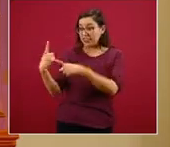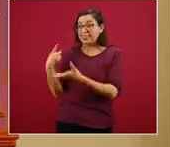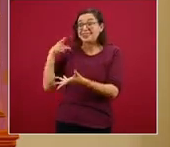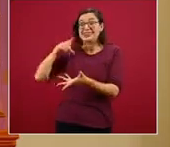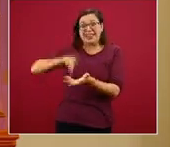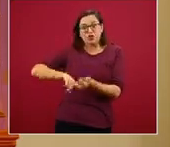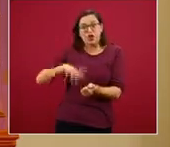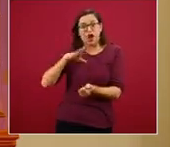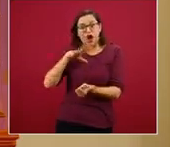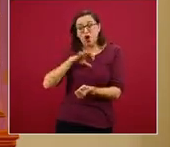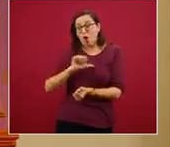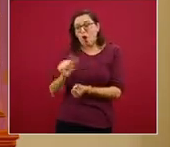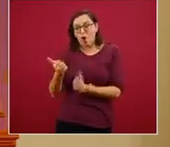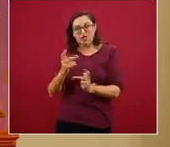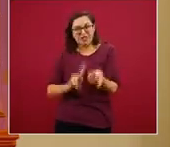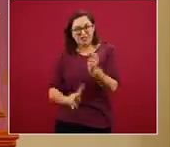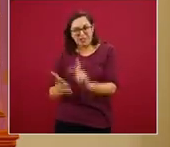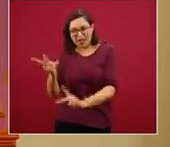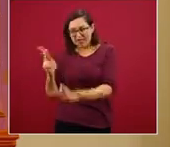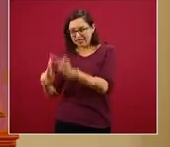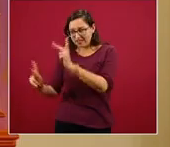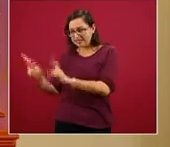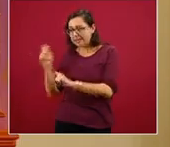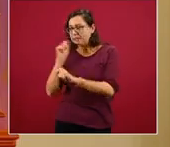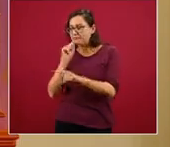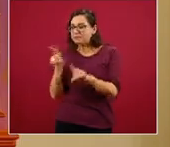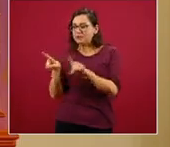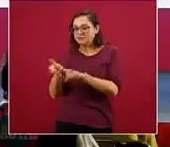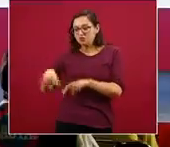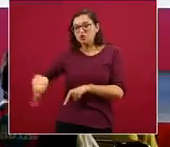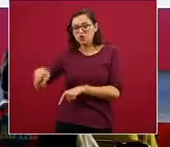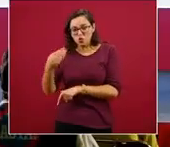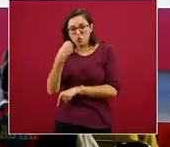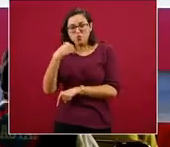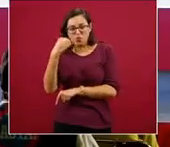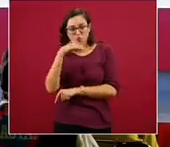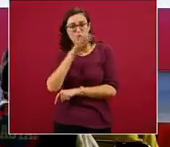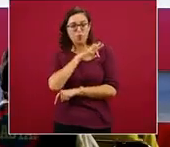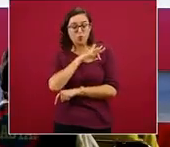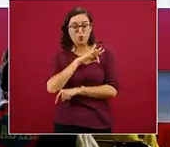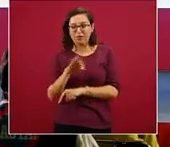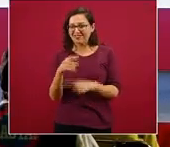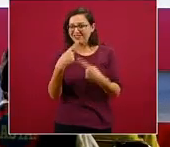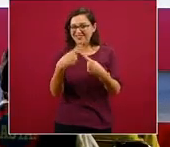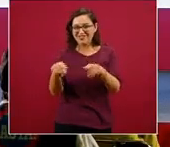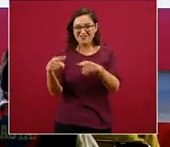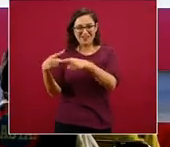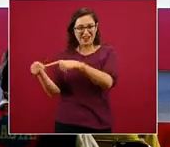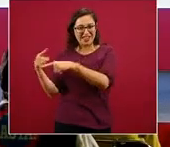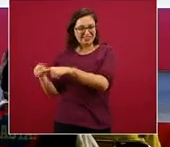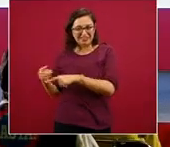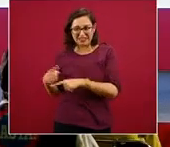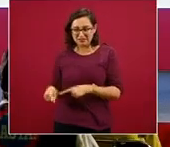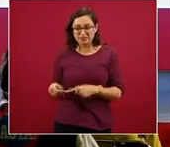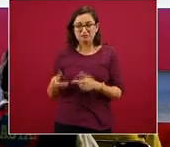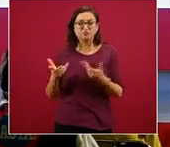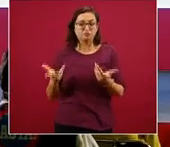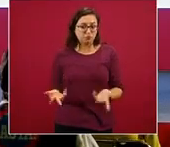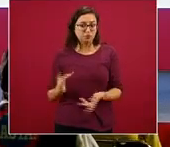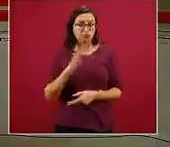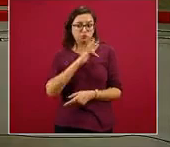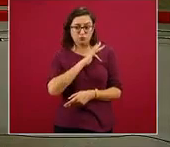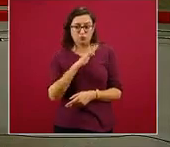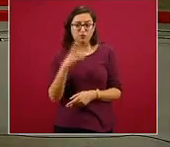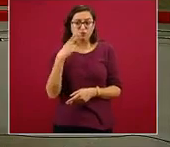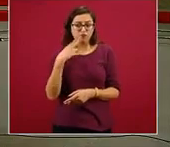la milpa y puede estar teniendo una provisión de diversos tipos de alimentos en diversos momentos